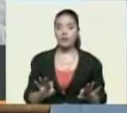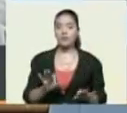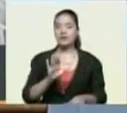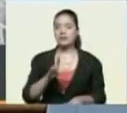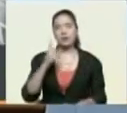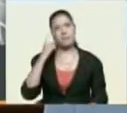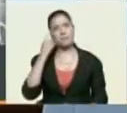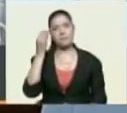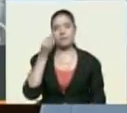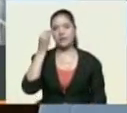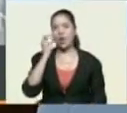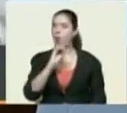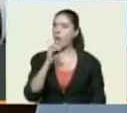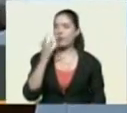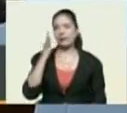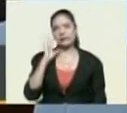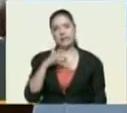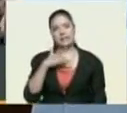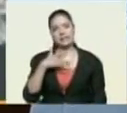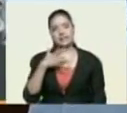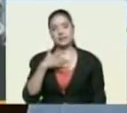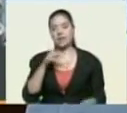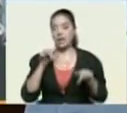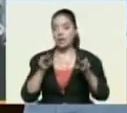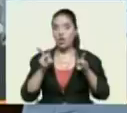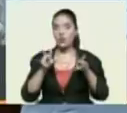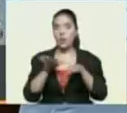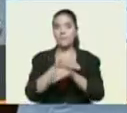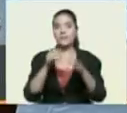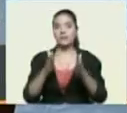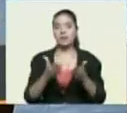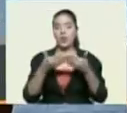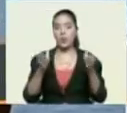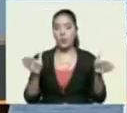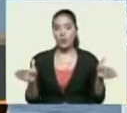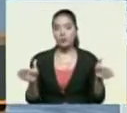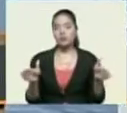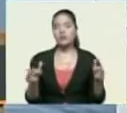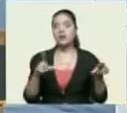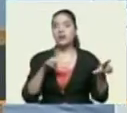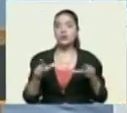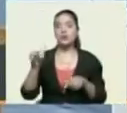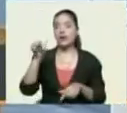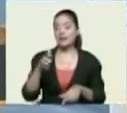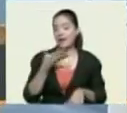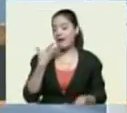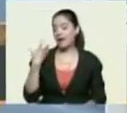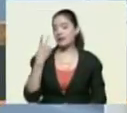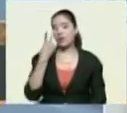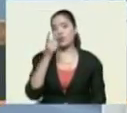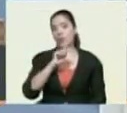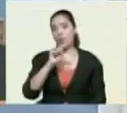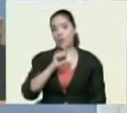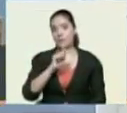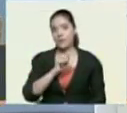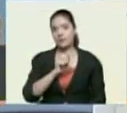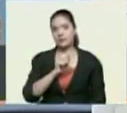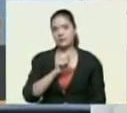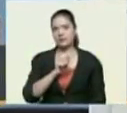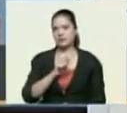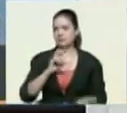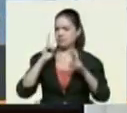a pensar o va a creer o va a sentir que bajo este nuevo Ministerio Público, instalado aquí hace 2 meses, va a haber